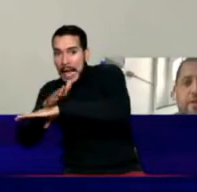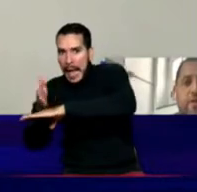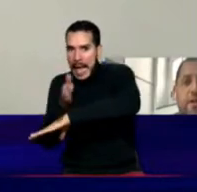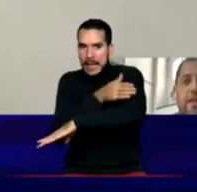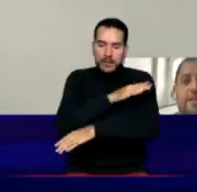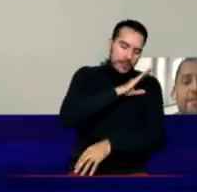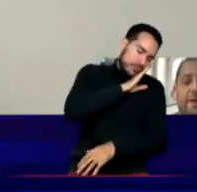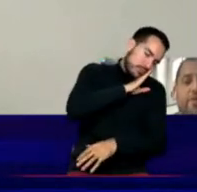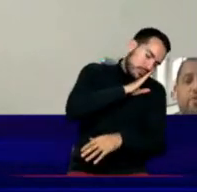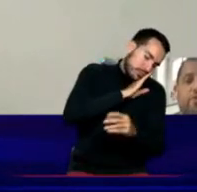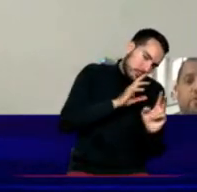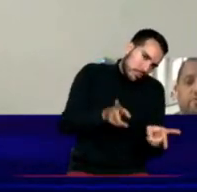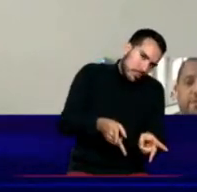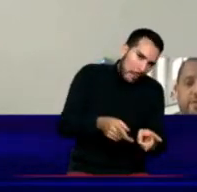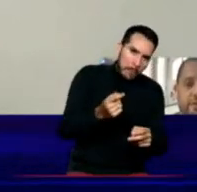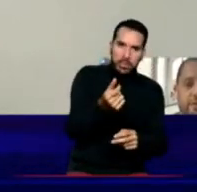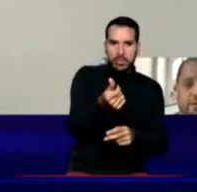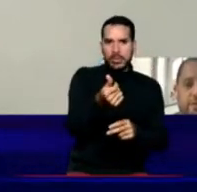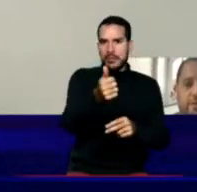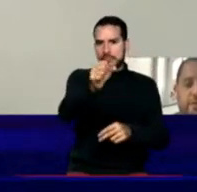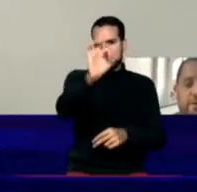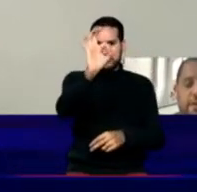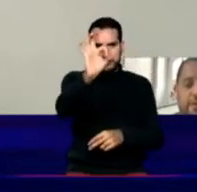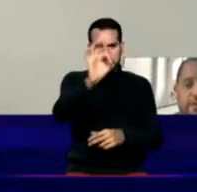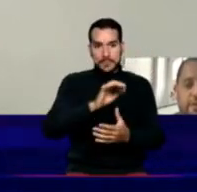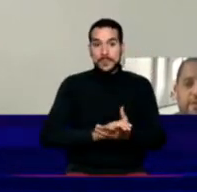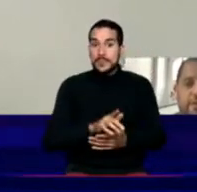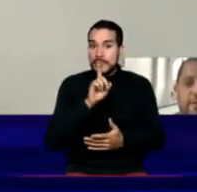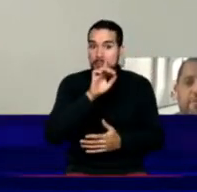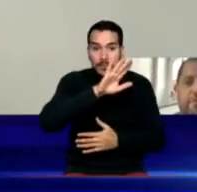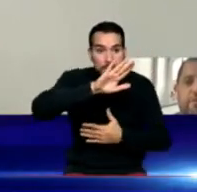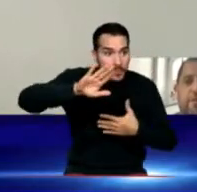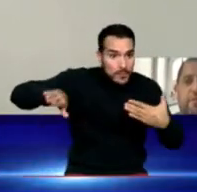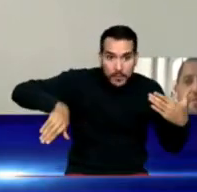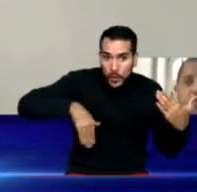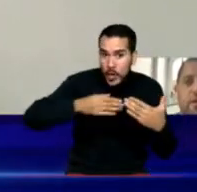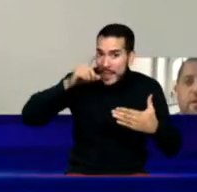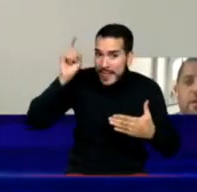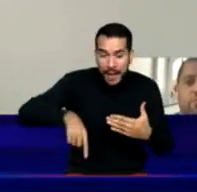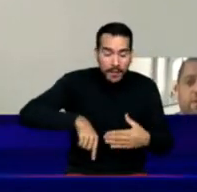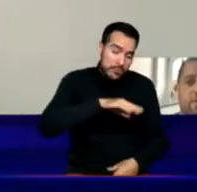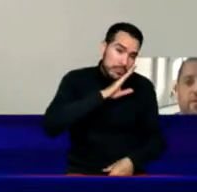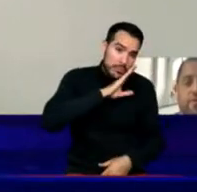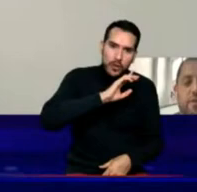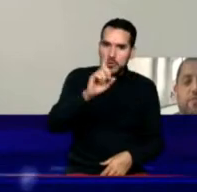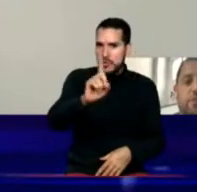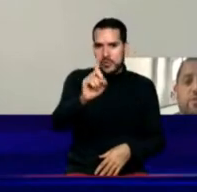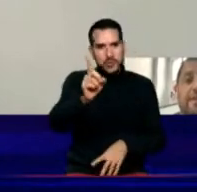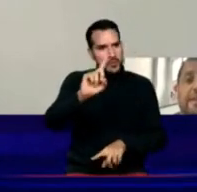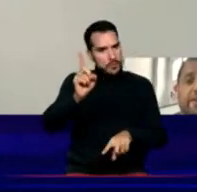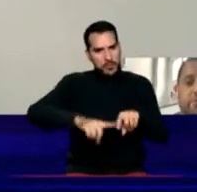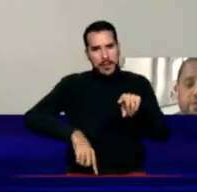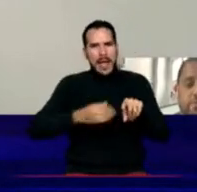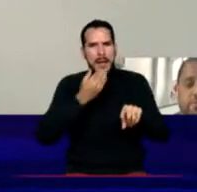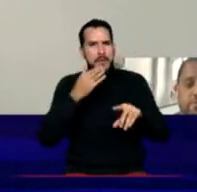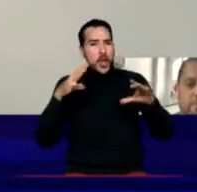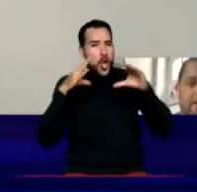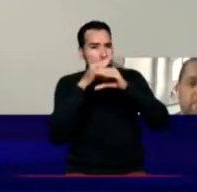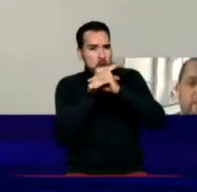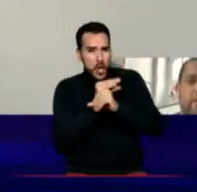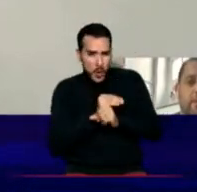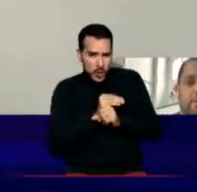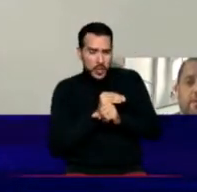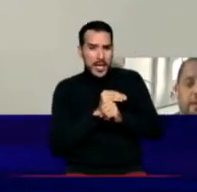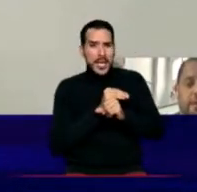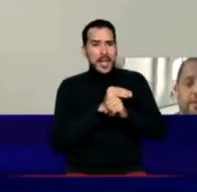recomendado. Sin embargo, no todos los pacientes deben hacer siesta. Aquellas personas que duermen 9 o 10 horas continuas en la noche, digamos que